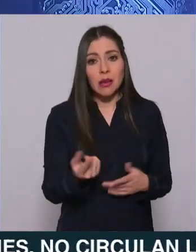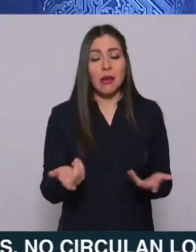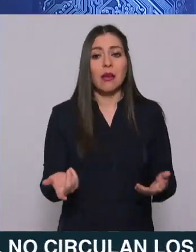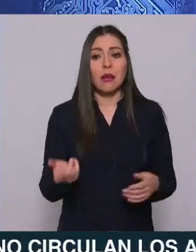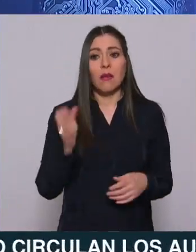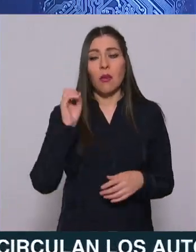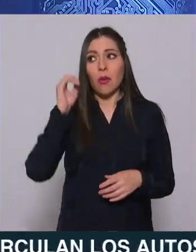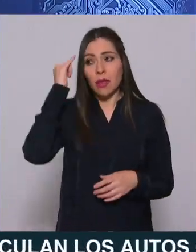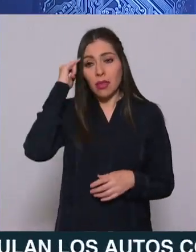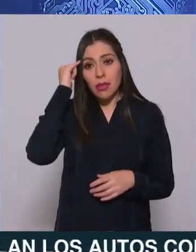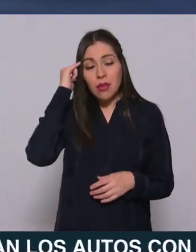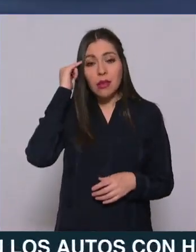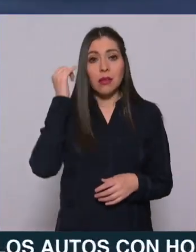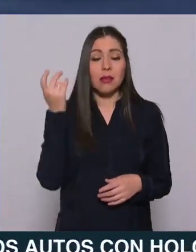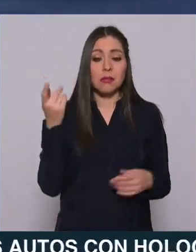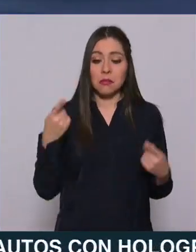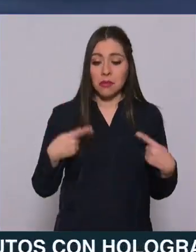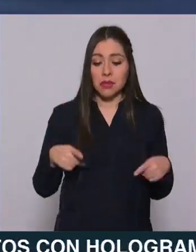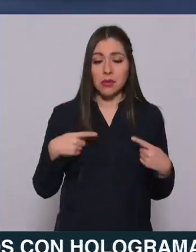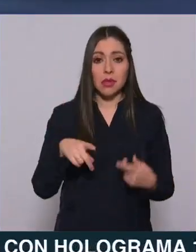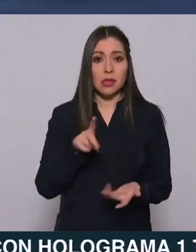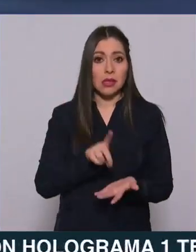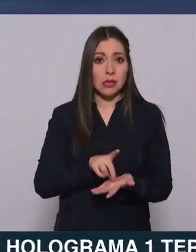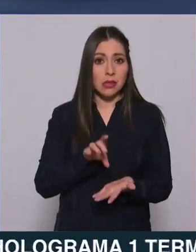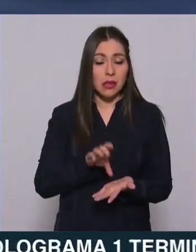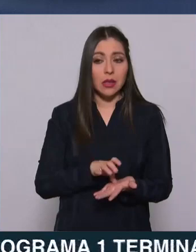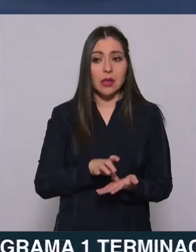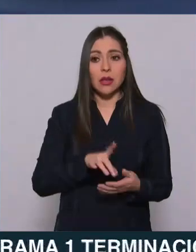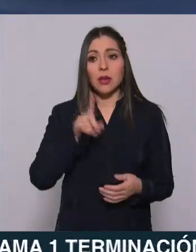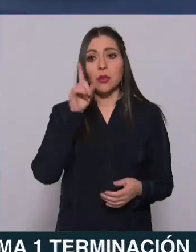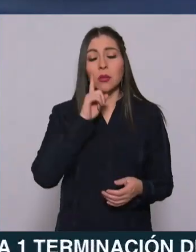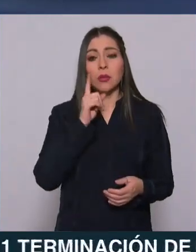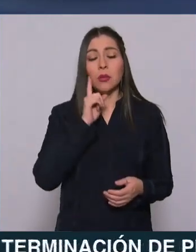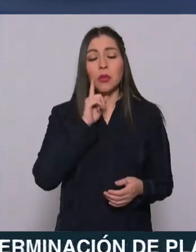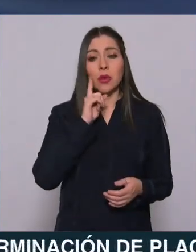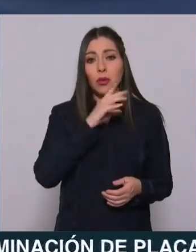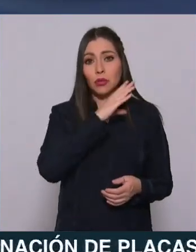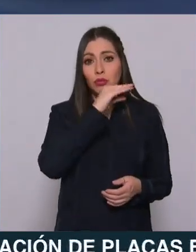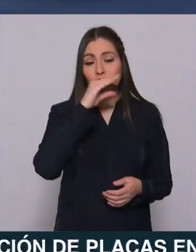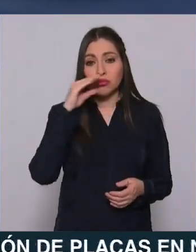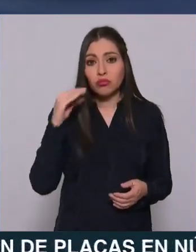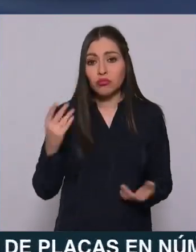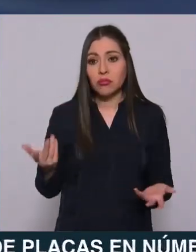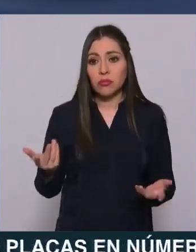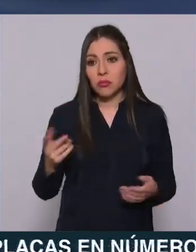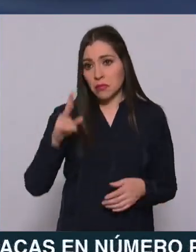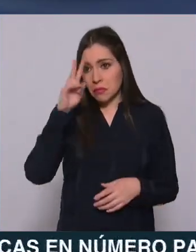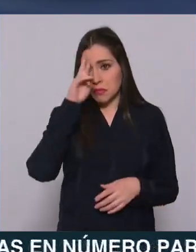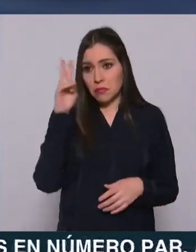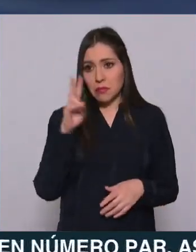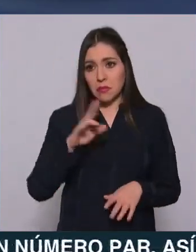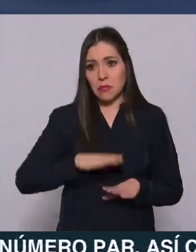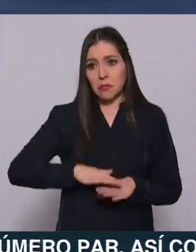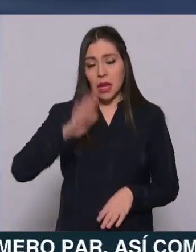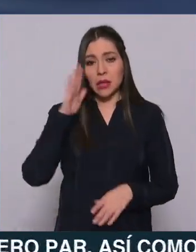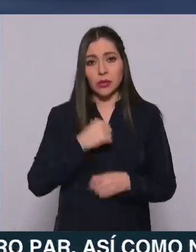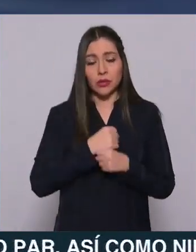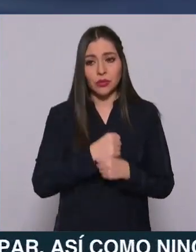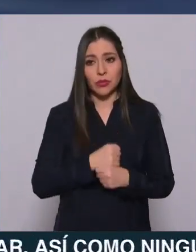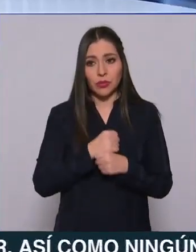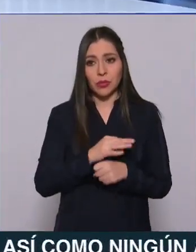ser indígena, ser persona con discapacidad, ser mujer afro, aumenta aún las condiciones de